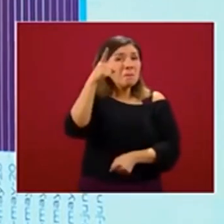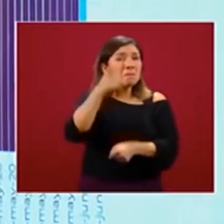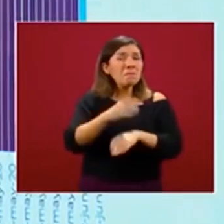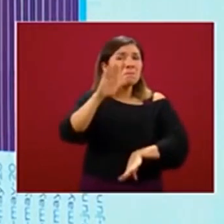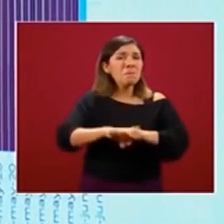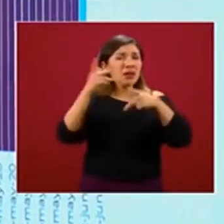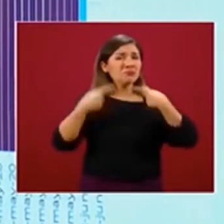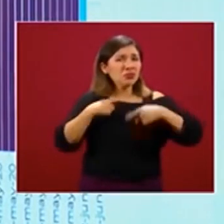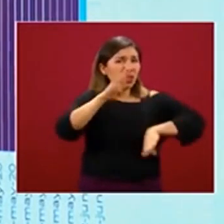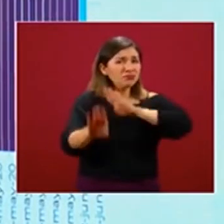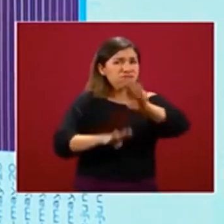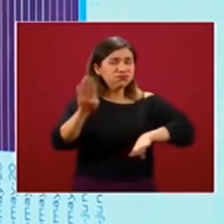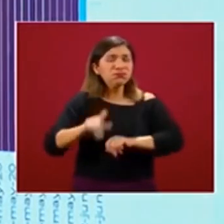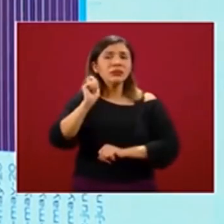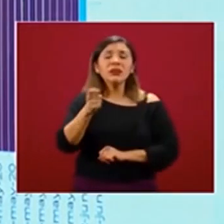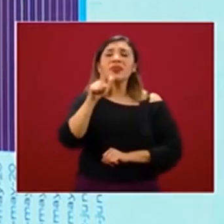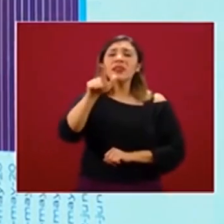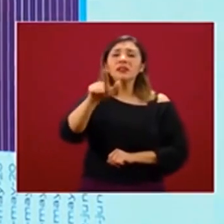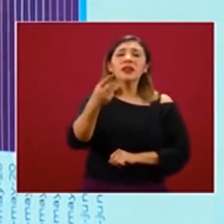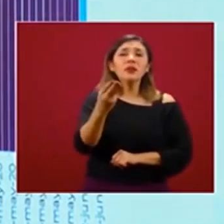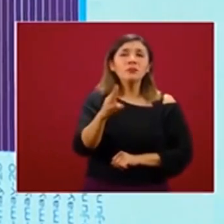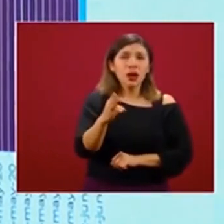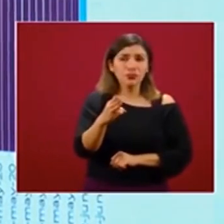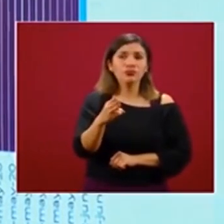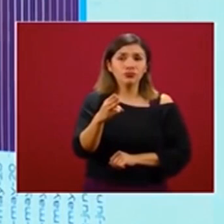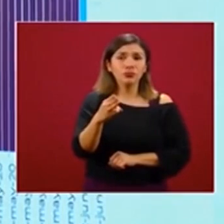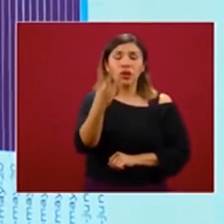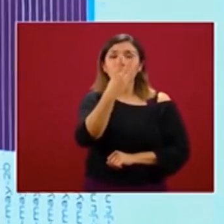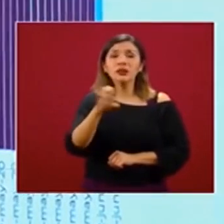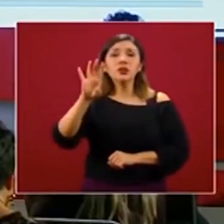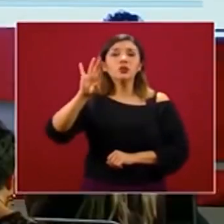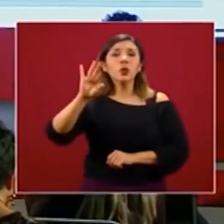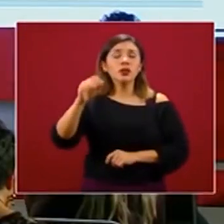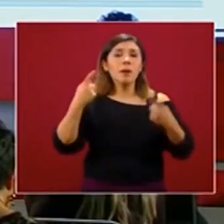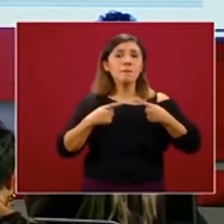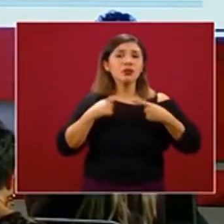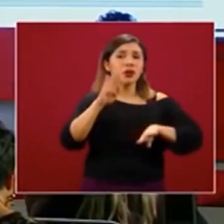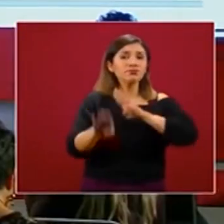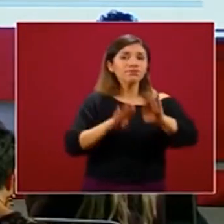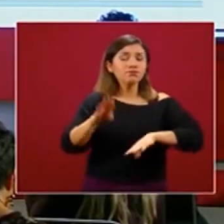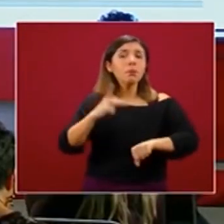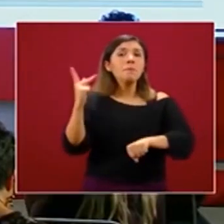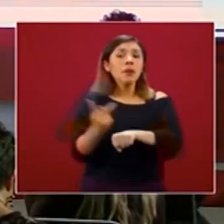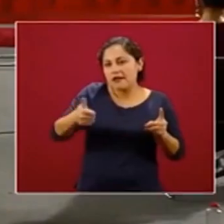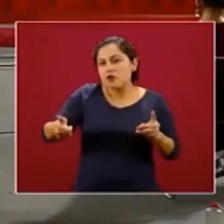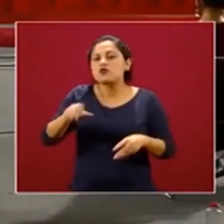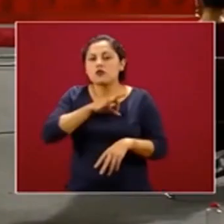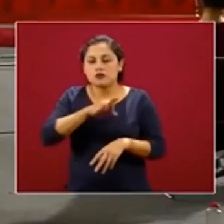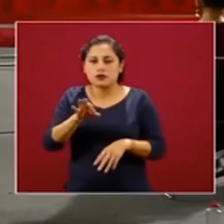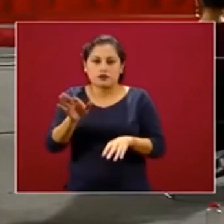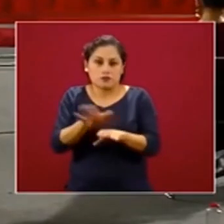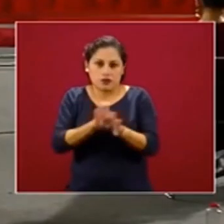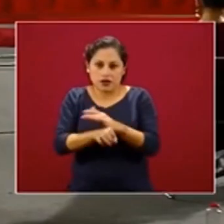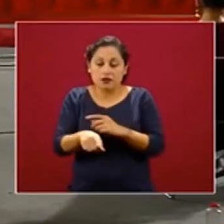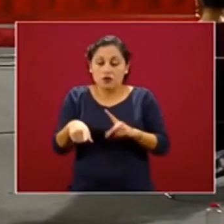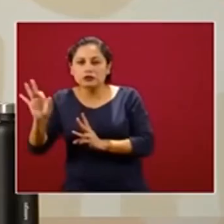vicesecretario de Salud no es tan optimista. Los cálculos apuntan a una cifra total de fallecidos por la pandemia que podría triplicar los 11.000